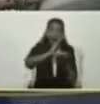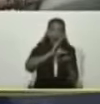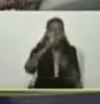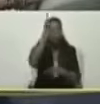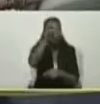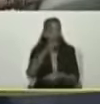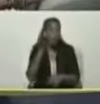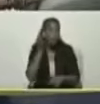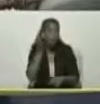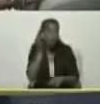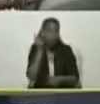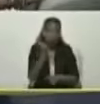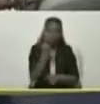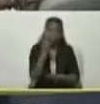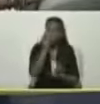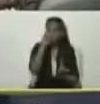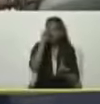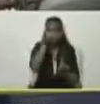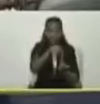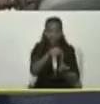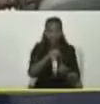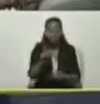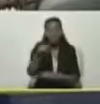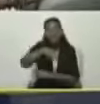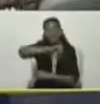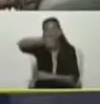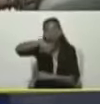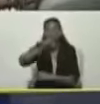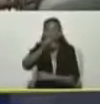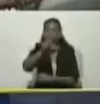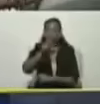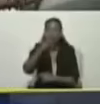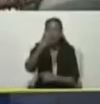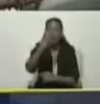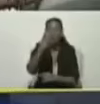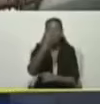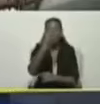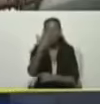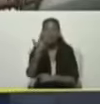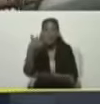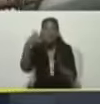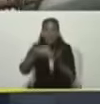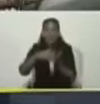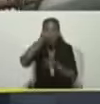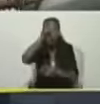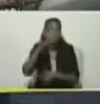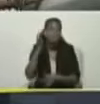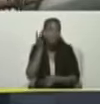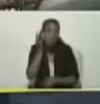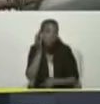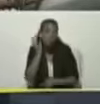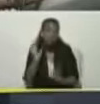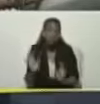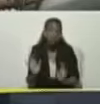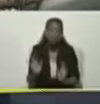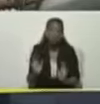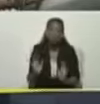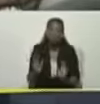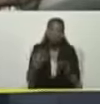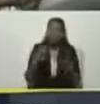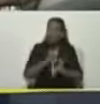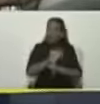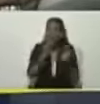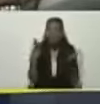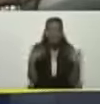ustedes. Ya este mes liberé 43 mil para las mujeres. Y tengo la